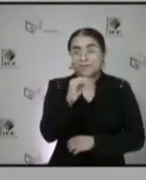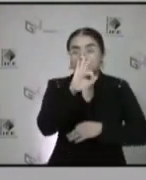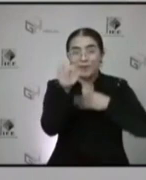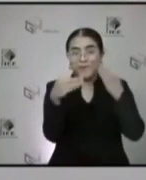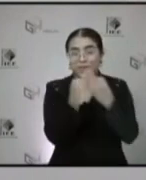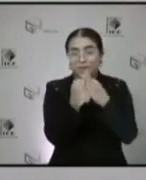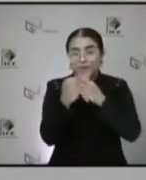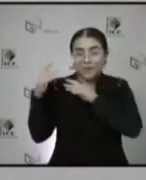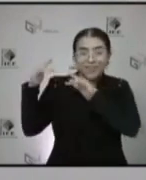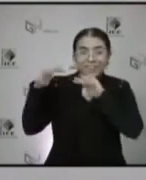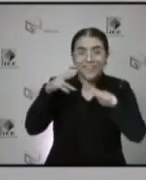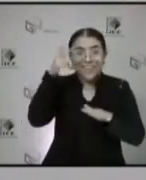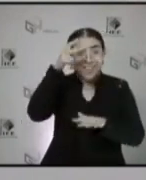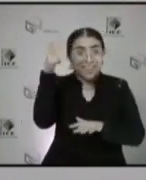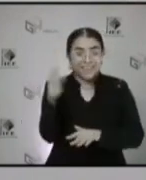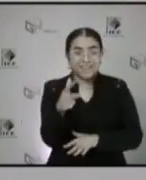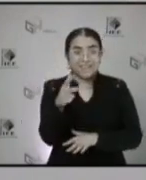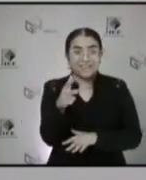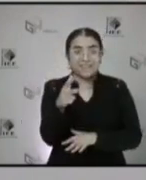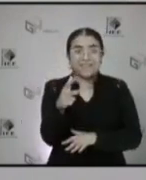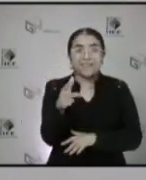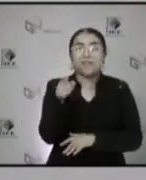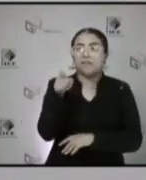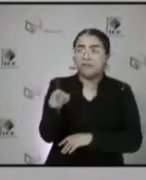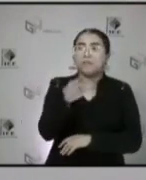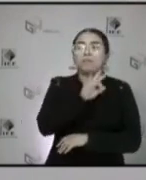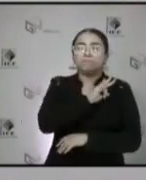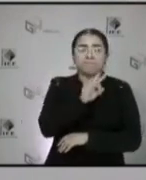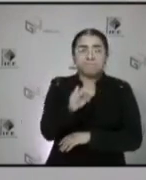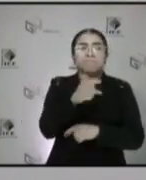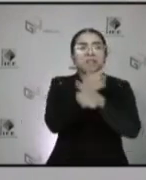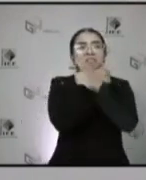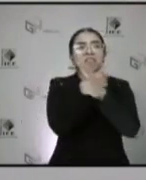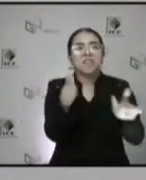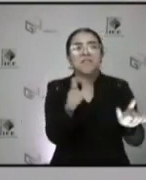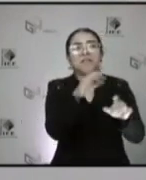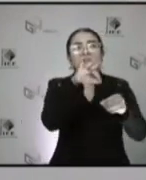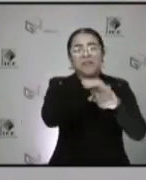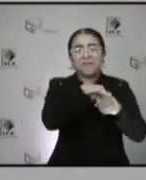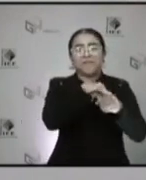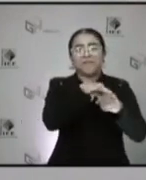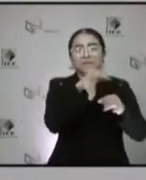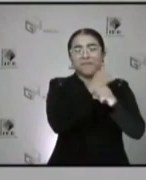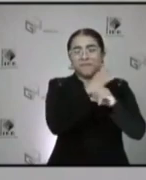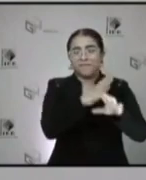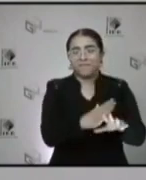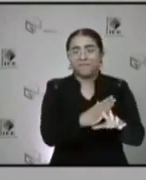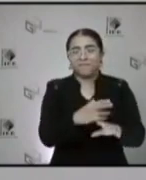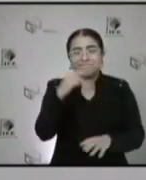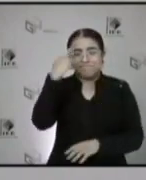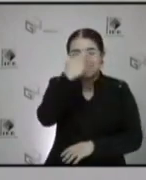todos las y los hidalguenses ejerzan un voto libre, informado y razonado. Muy buenas noches.